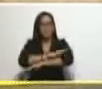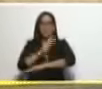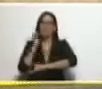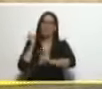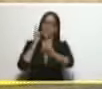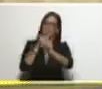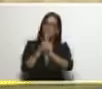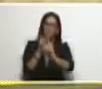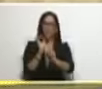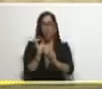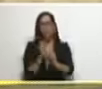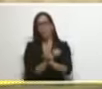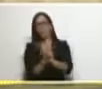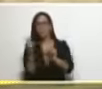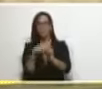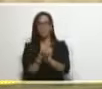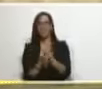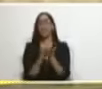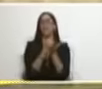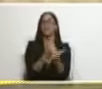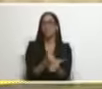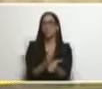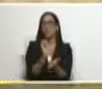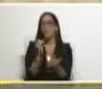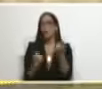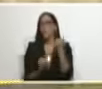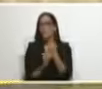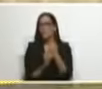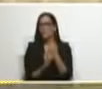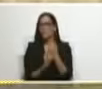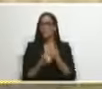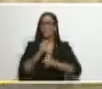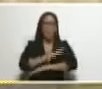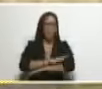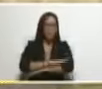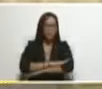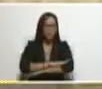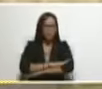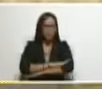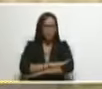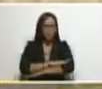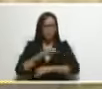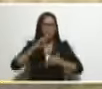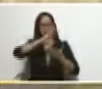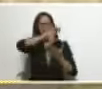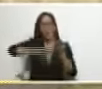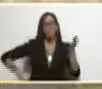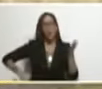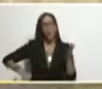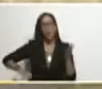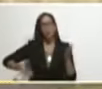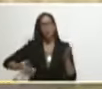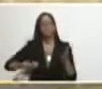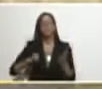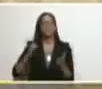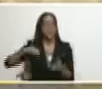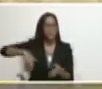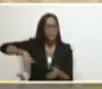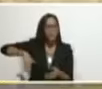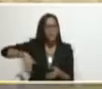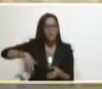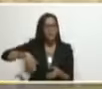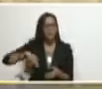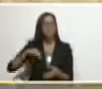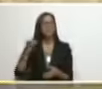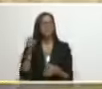o indirectamente favorezcan o respalden la posición de despojo de la República Cooperativa de Guyana,